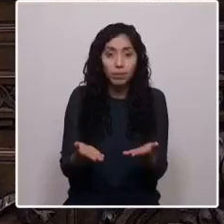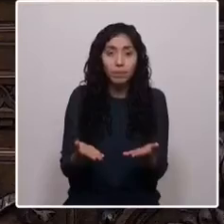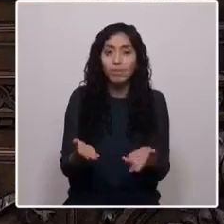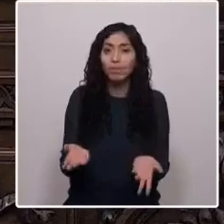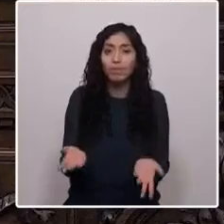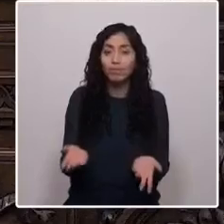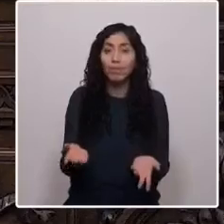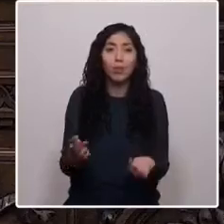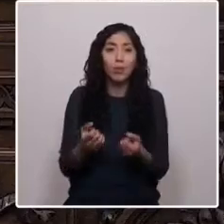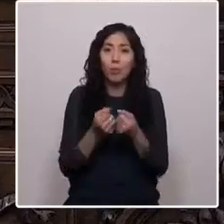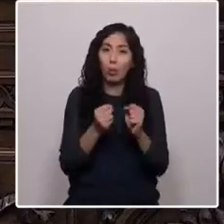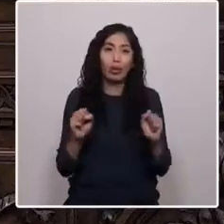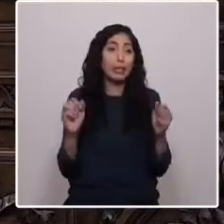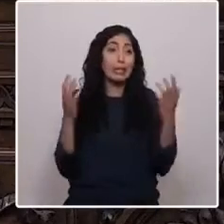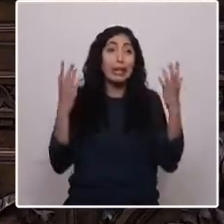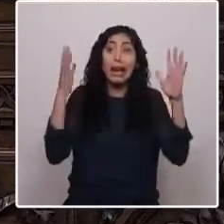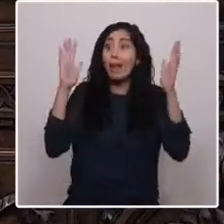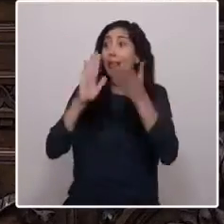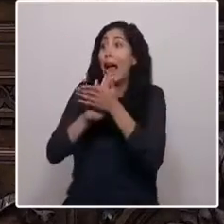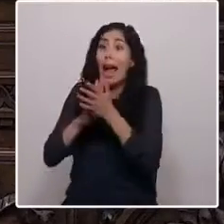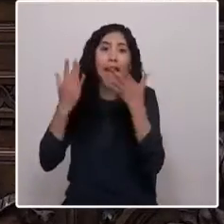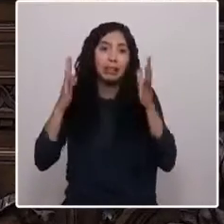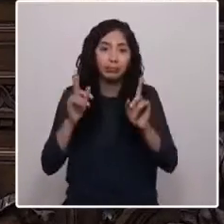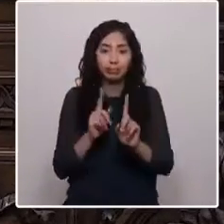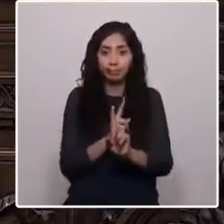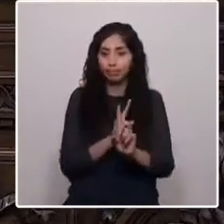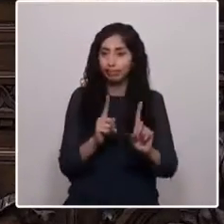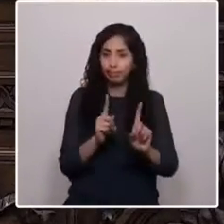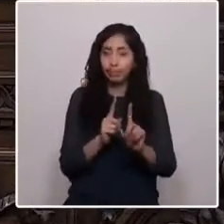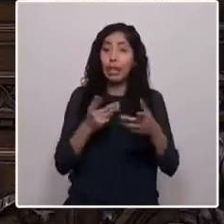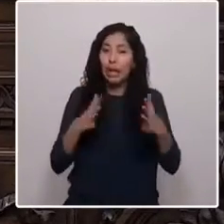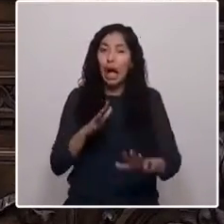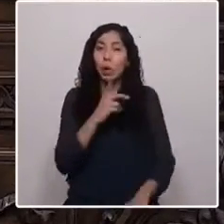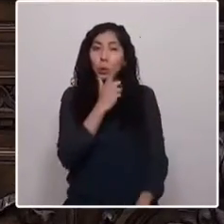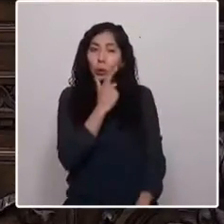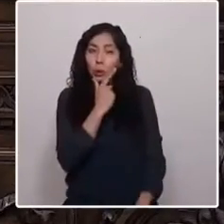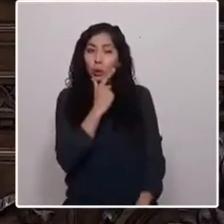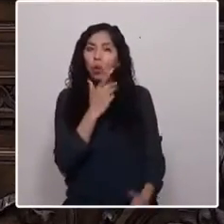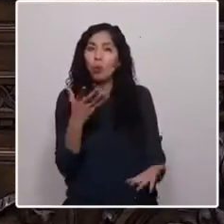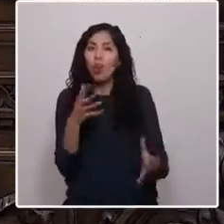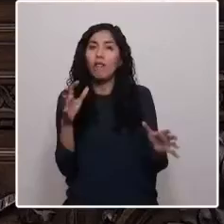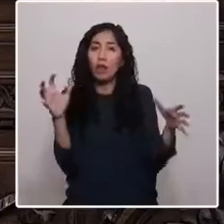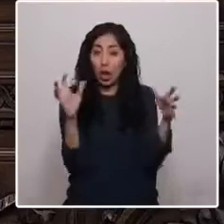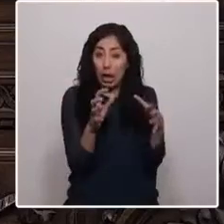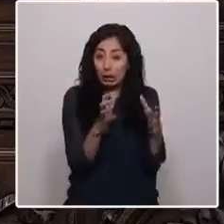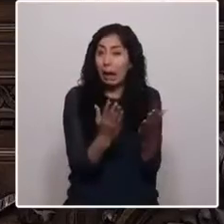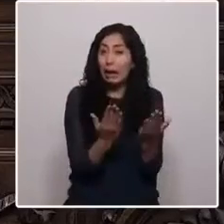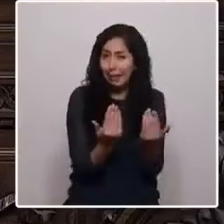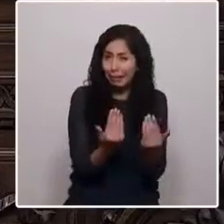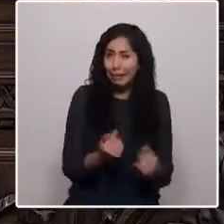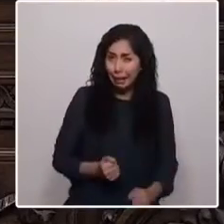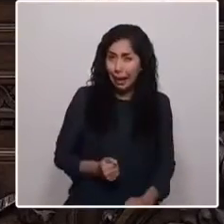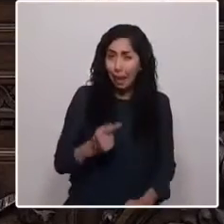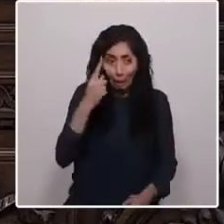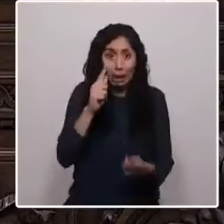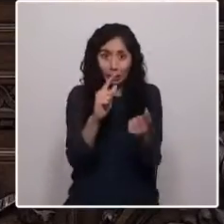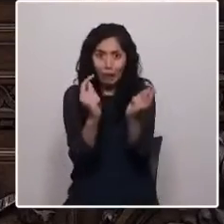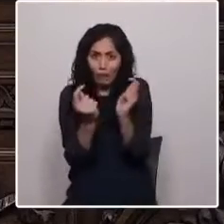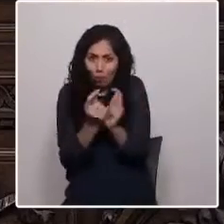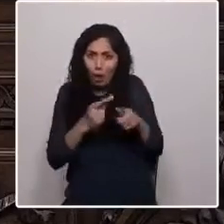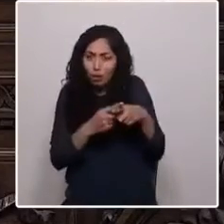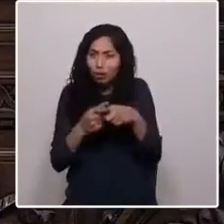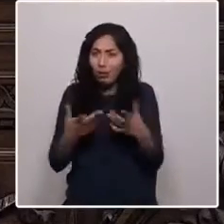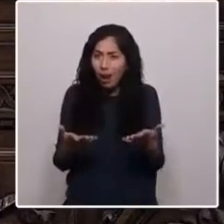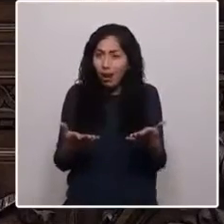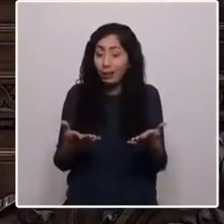para celebración. Ya es cuestionable si la violencia es necesaria para las transformaciones sociales. Pero